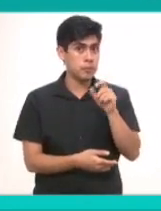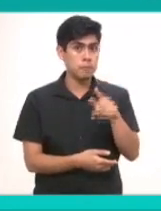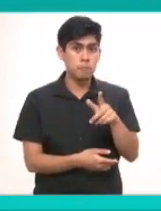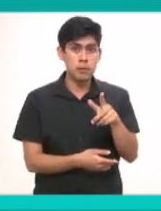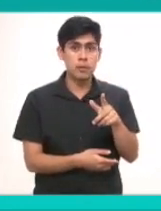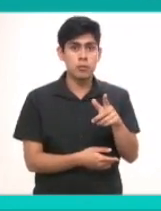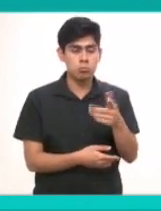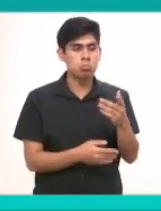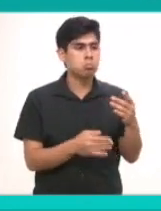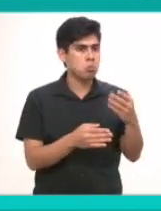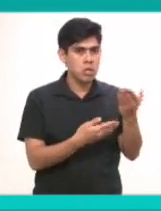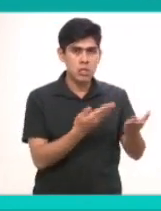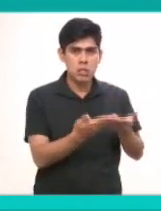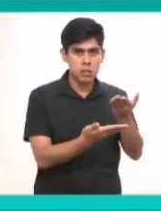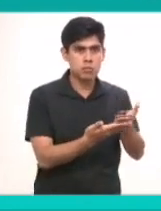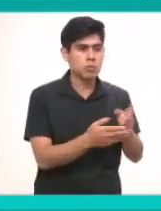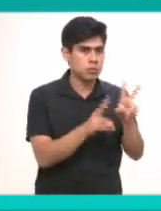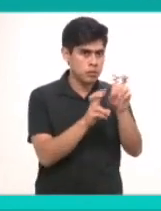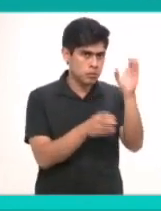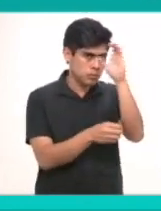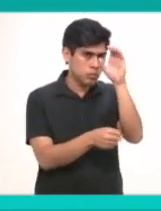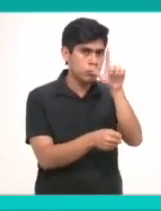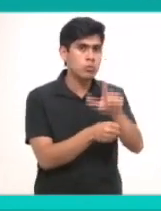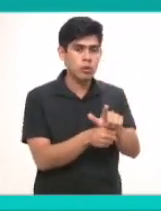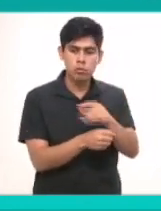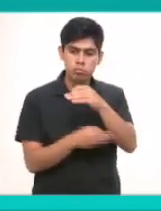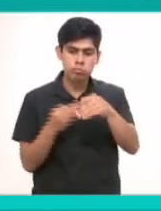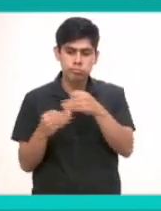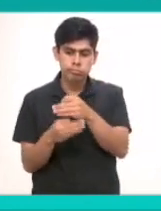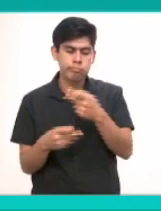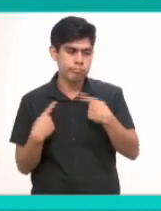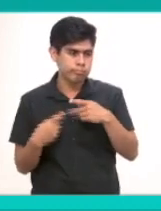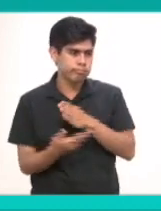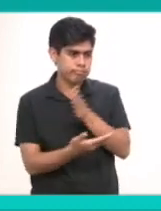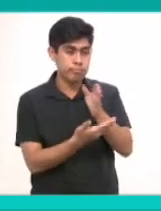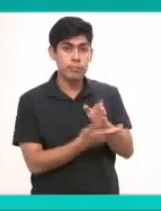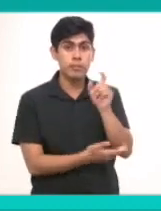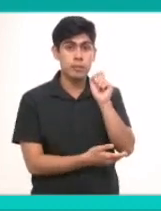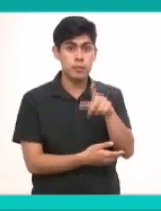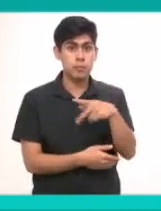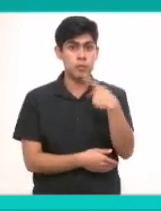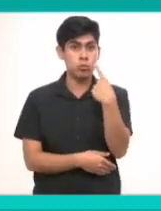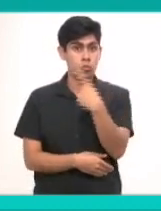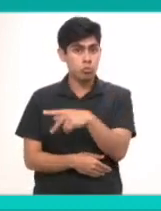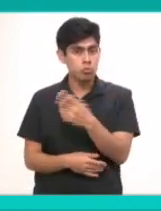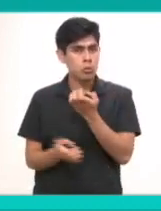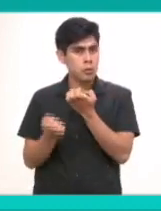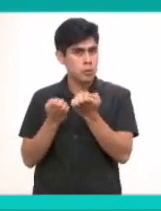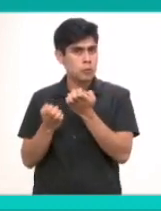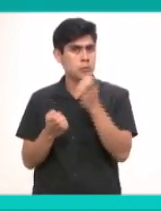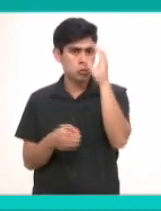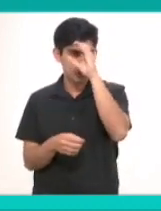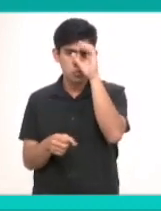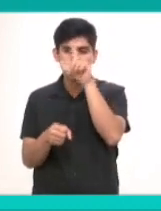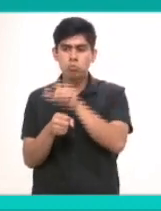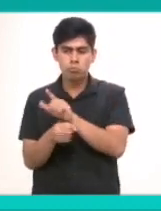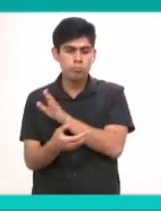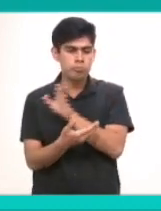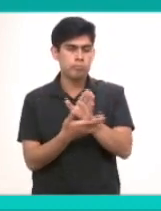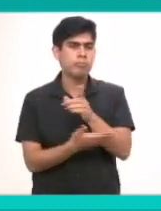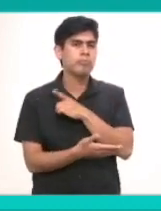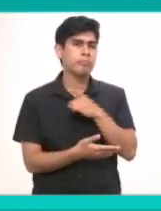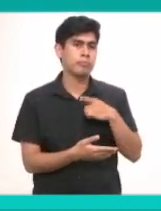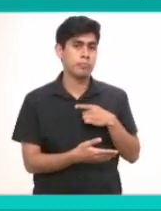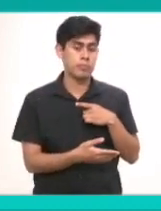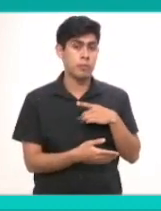estado en la materia así como el ejercicio de sus derechos culturales para lo cual promoverá los medios